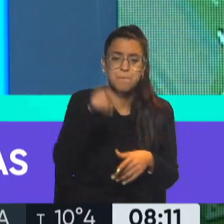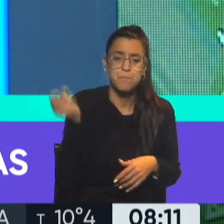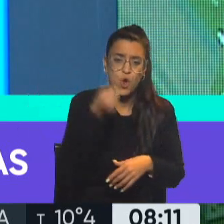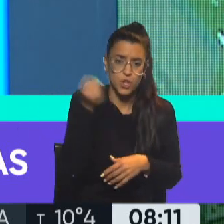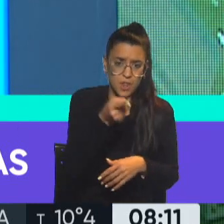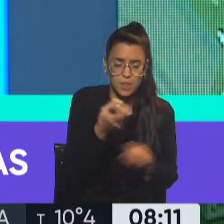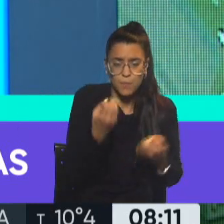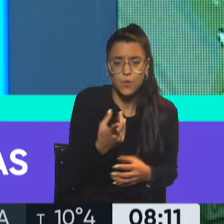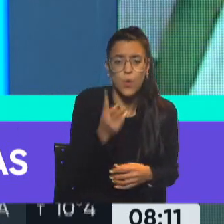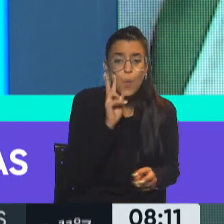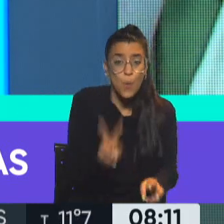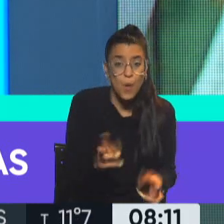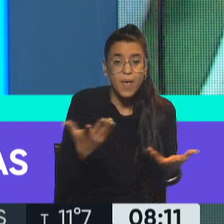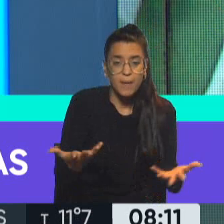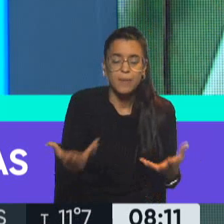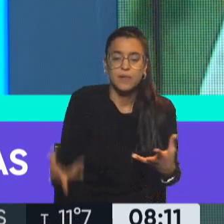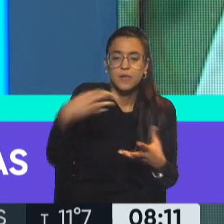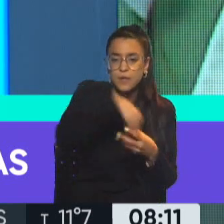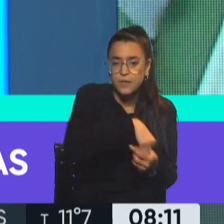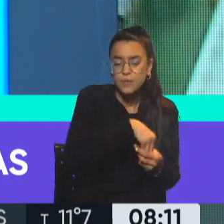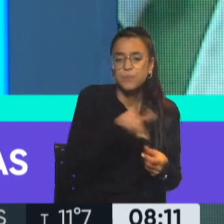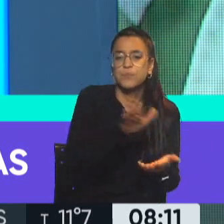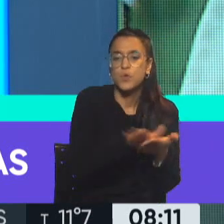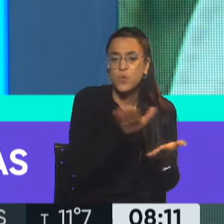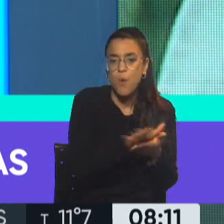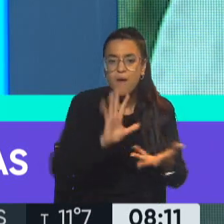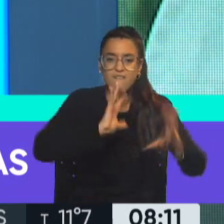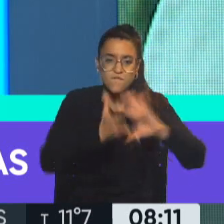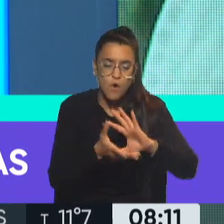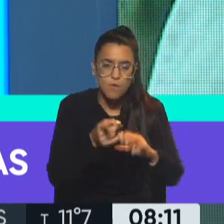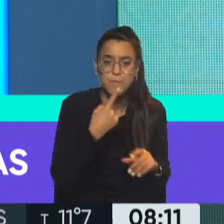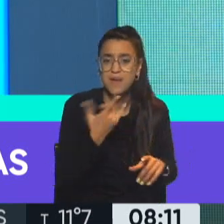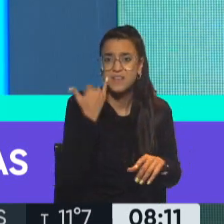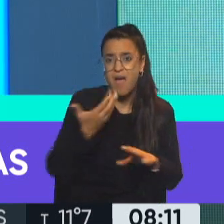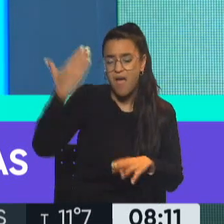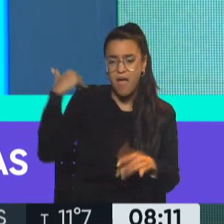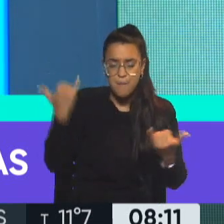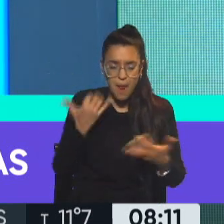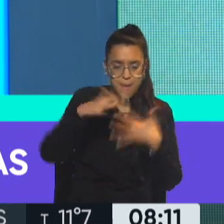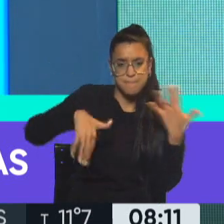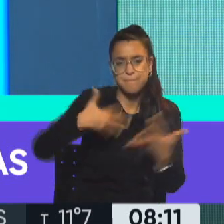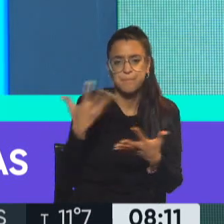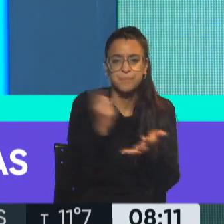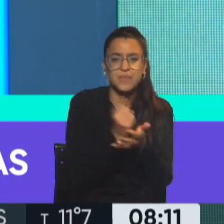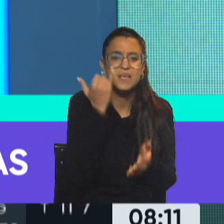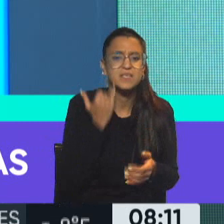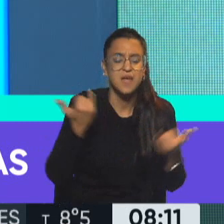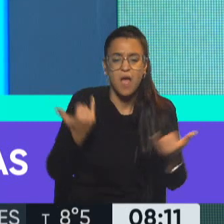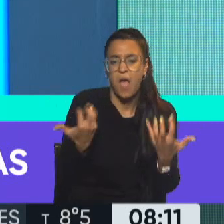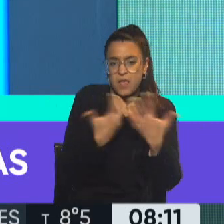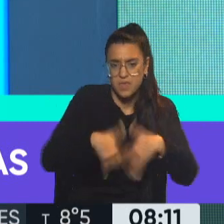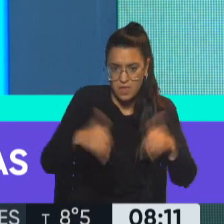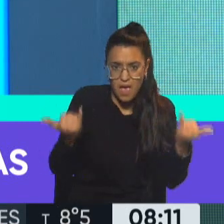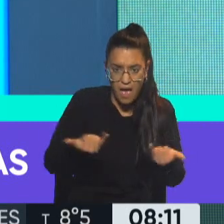va a permitir incorporar nuevas plataformas a lo que tenemos para combinarlas con las que ya están